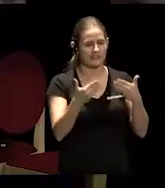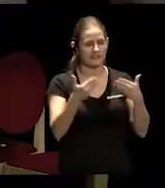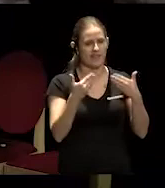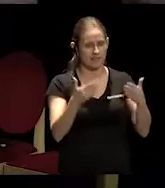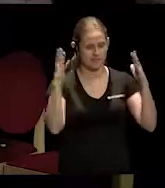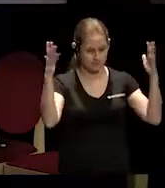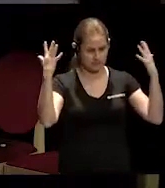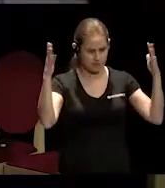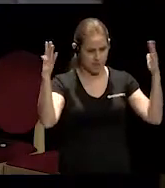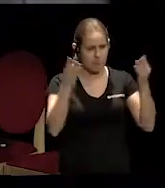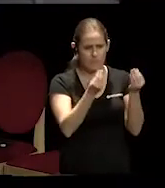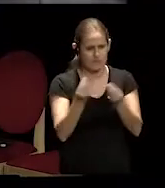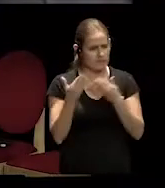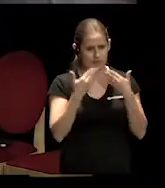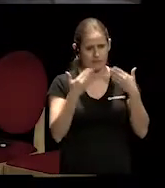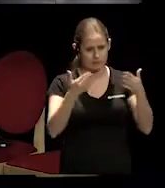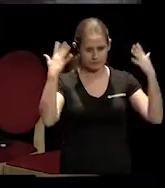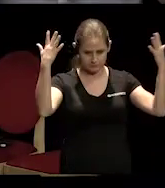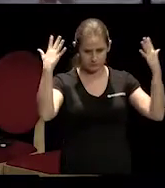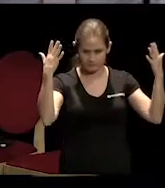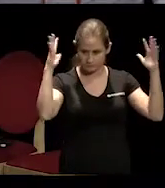de gran integración. Muchísimas gracias, compañeros.